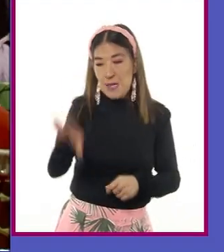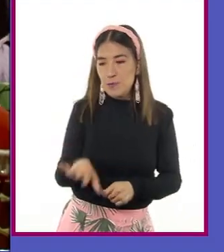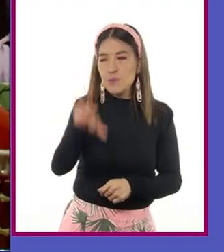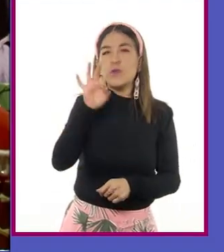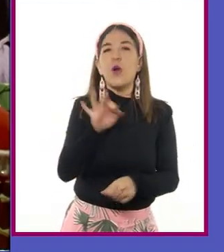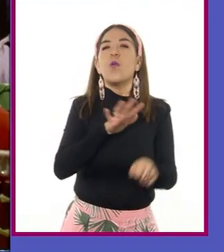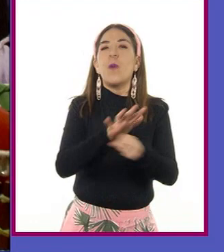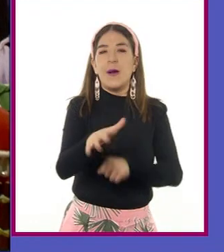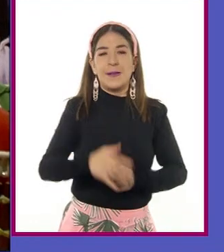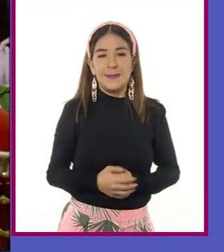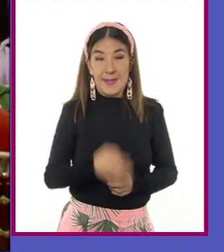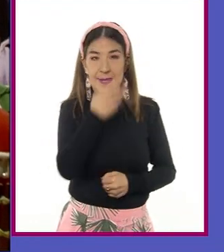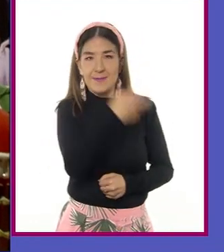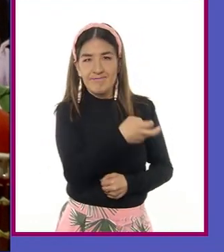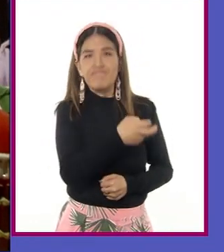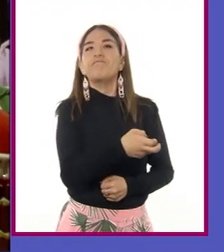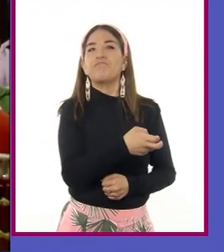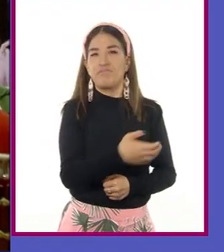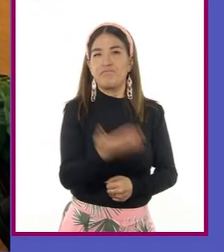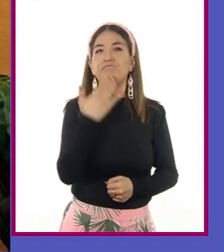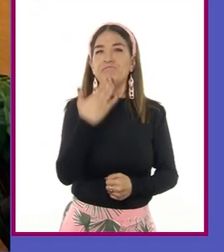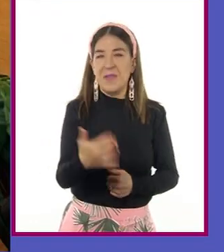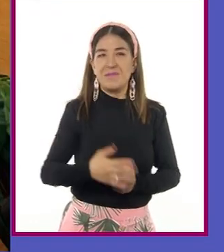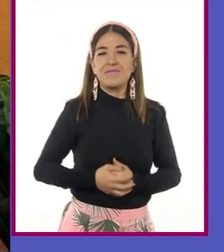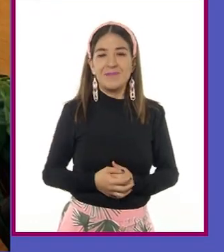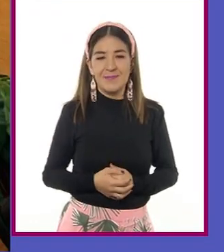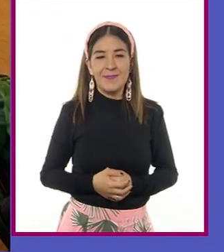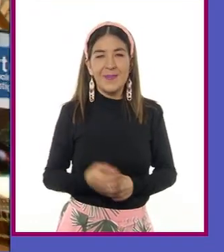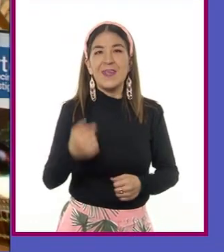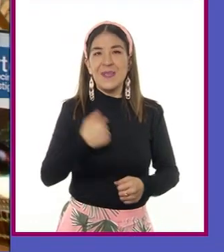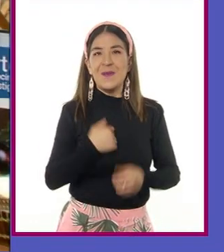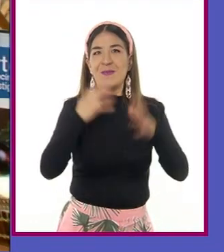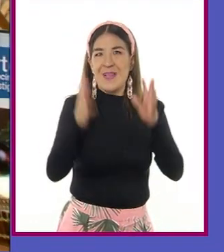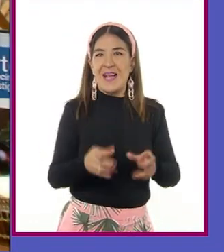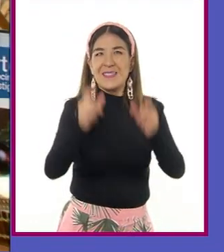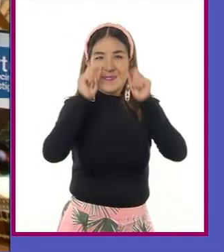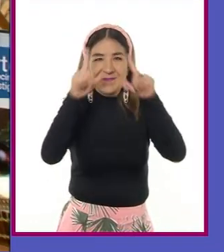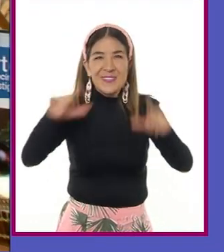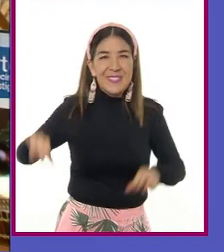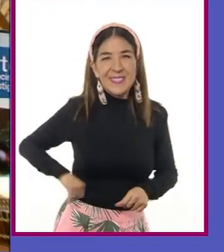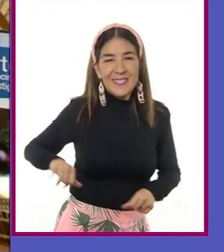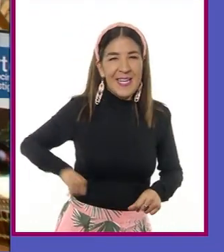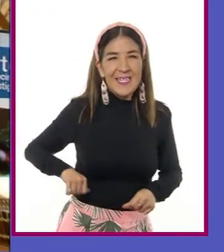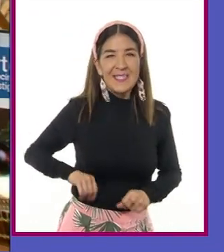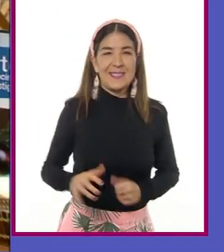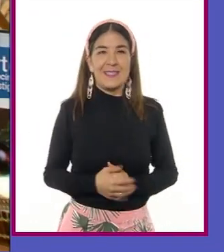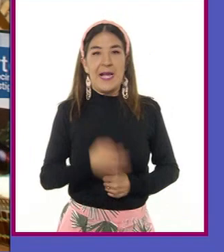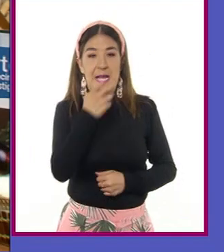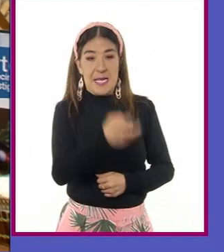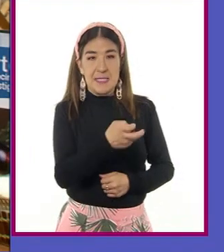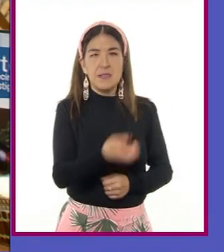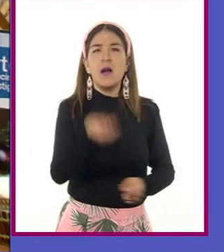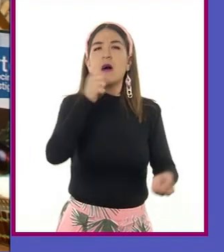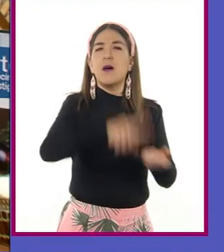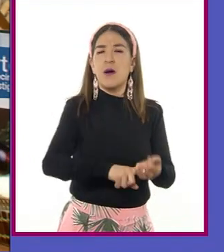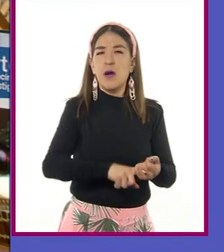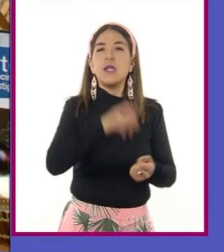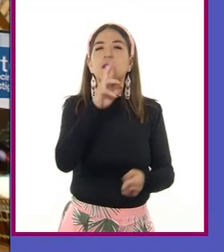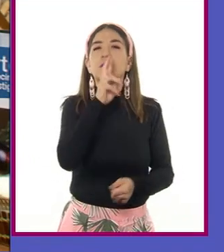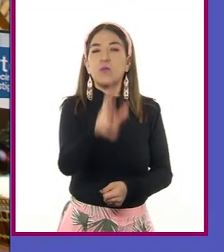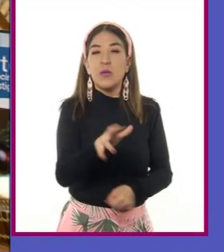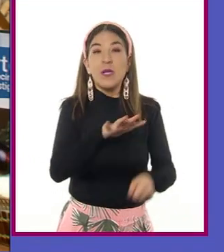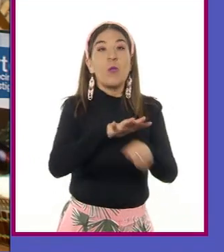Eso se ve muy rico. Ya me despertó el apetito. En este bol ponemos las respuestas a